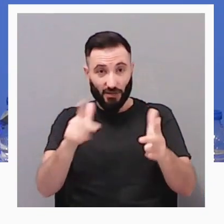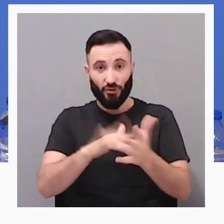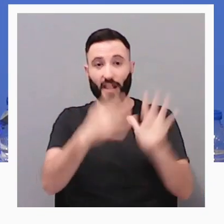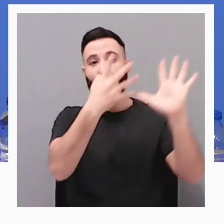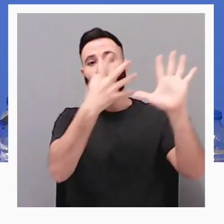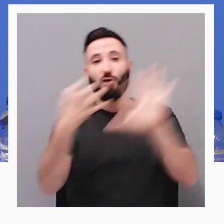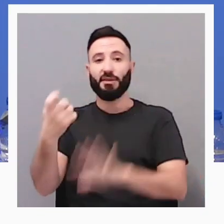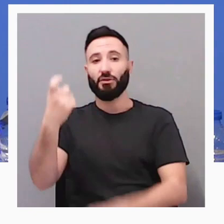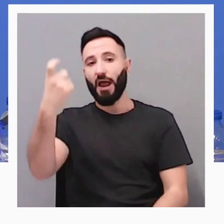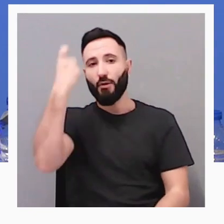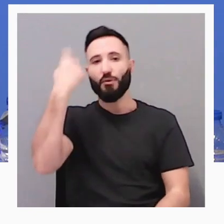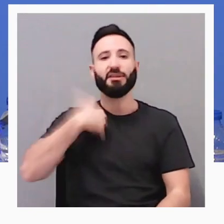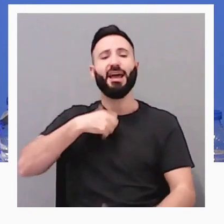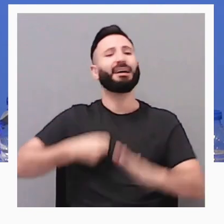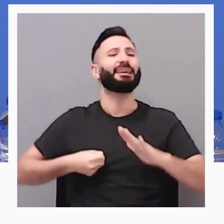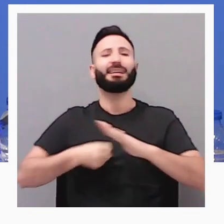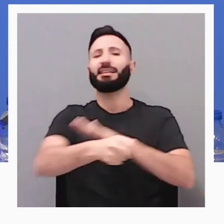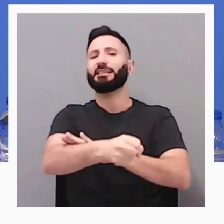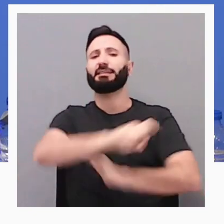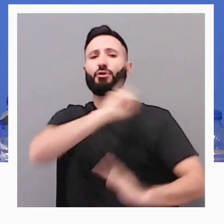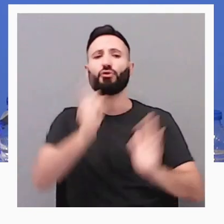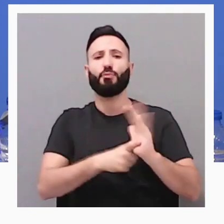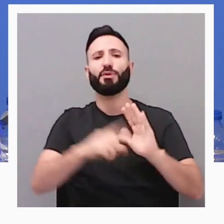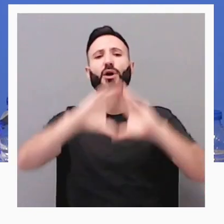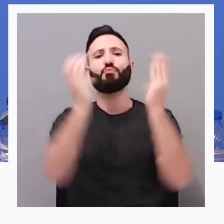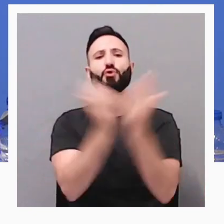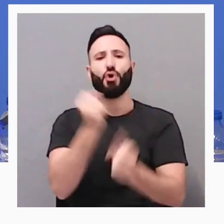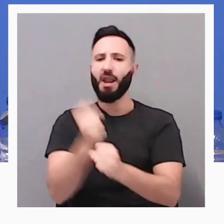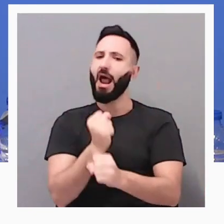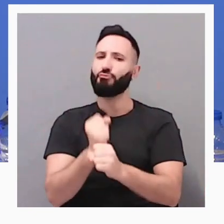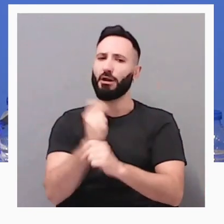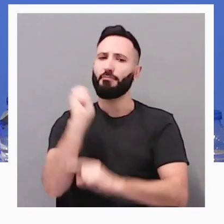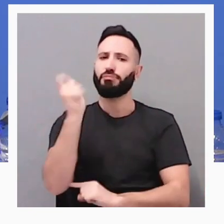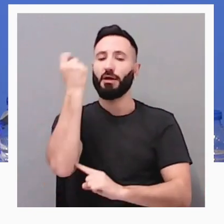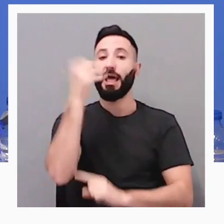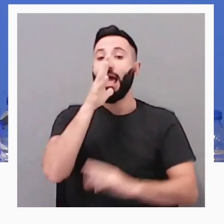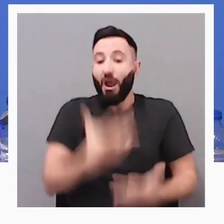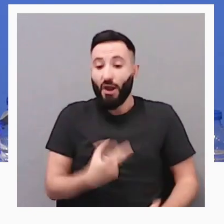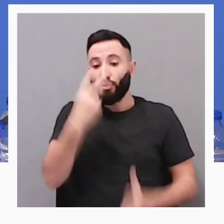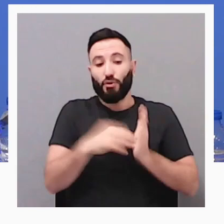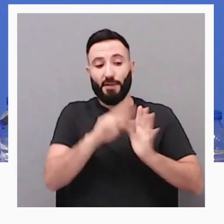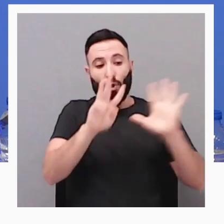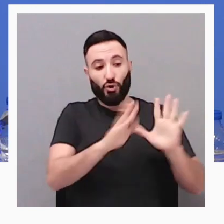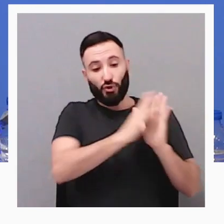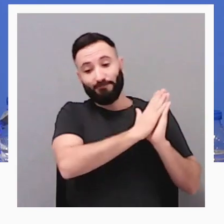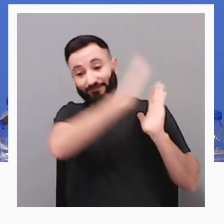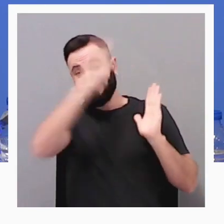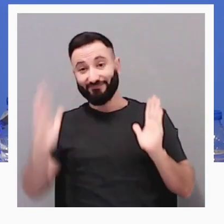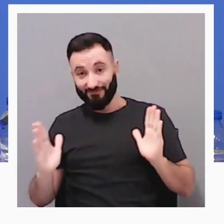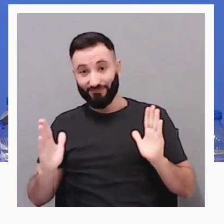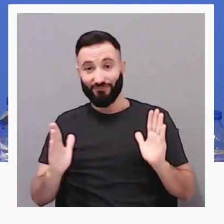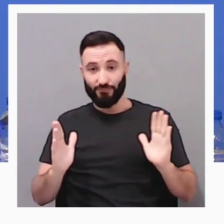sido insertados directamente en el mundo laboral. Actualmente, desde 2008 hasta ahora, trabajamos